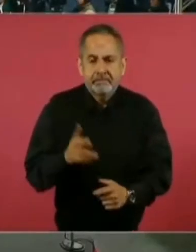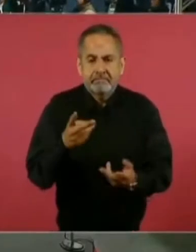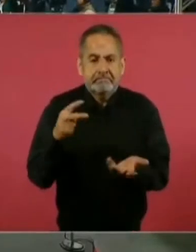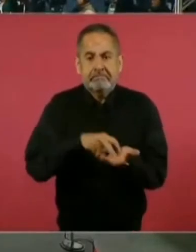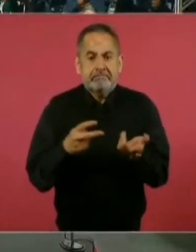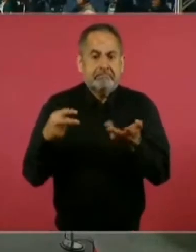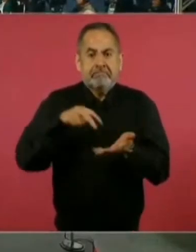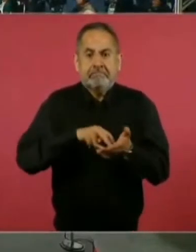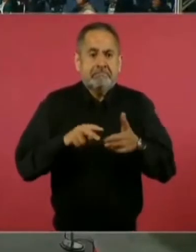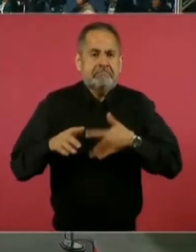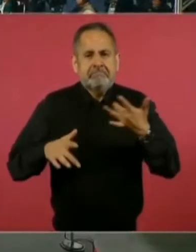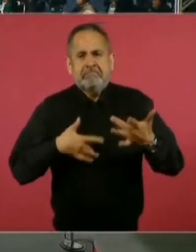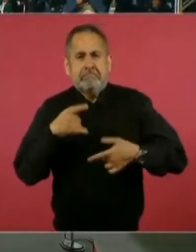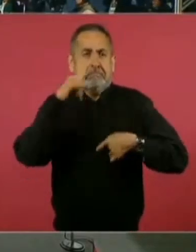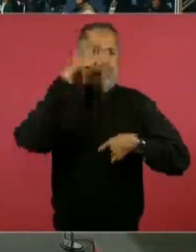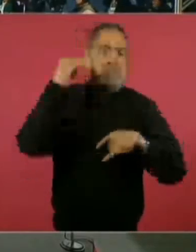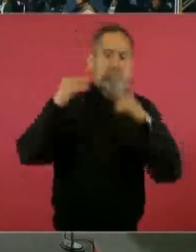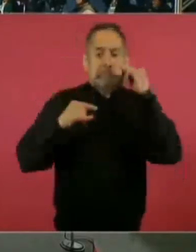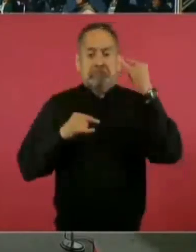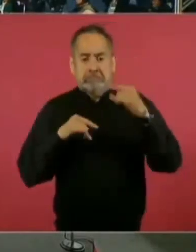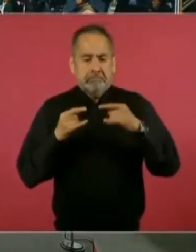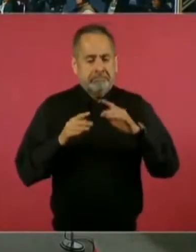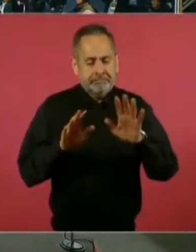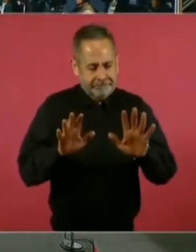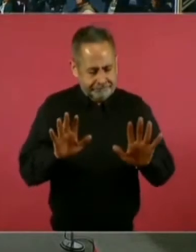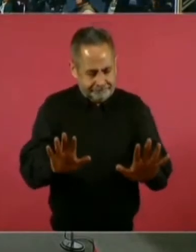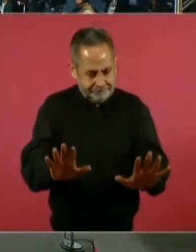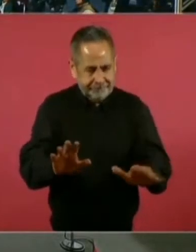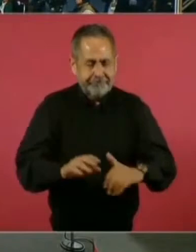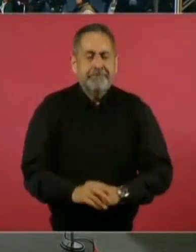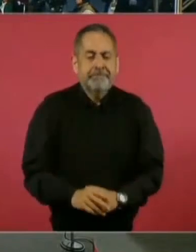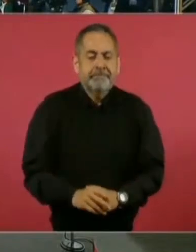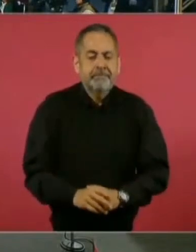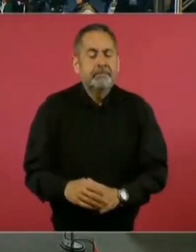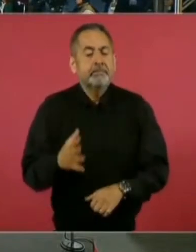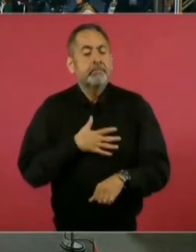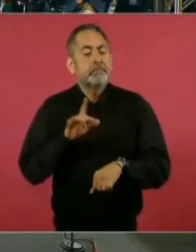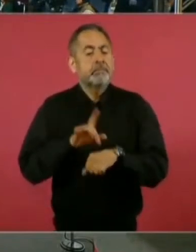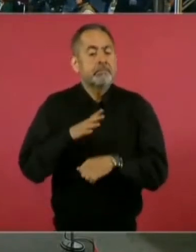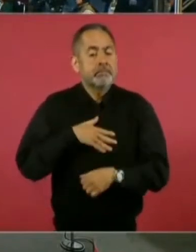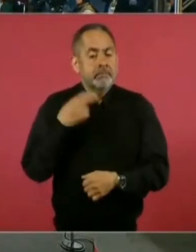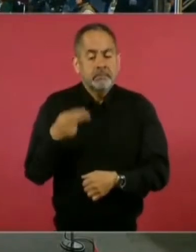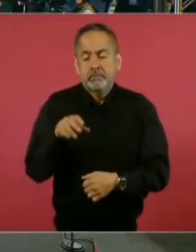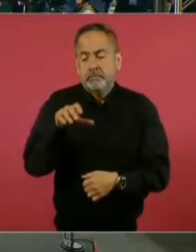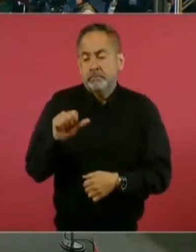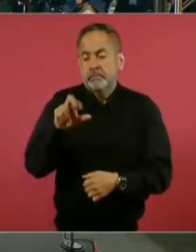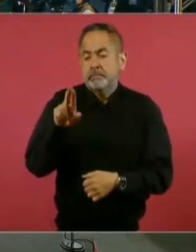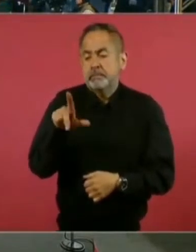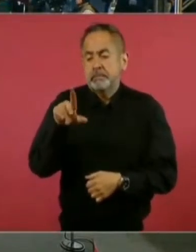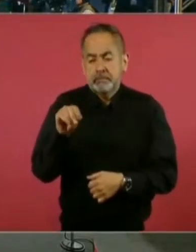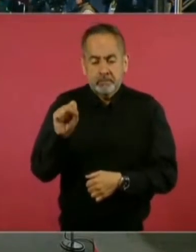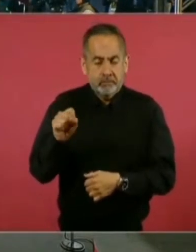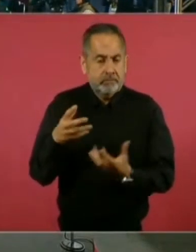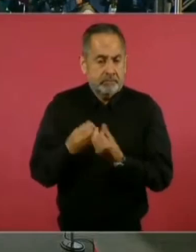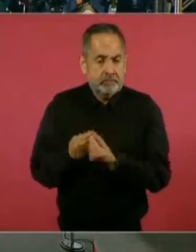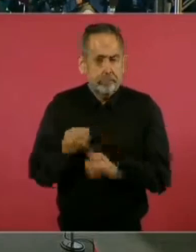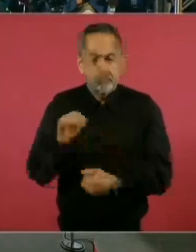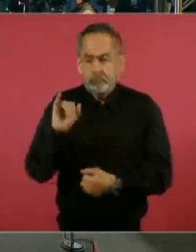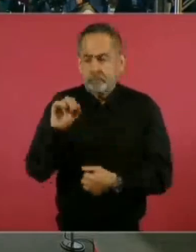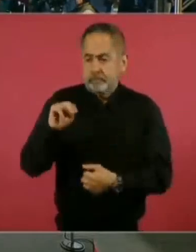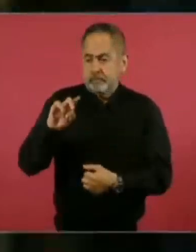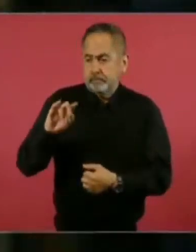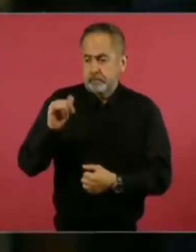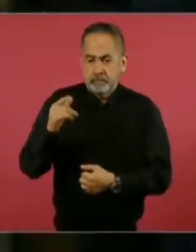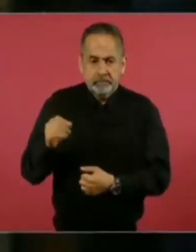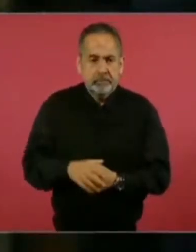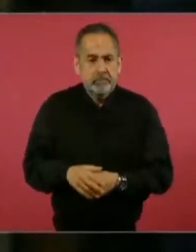motines emocionales. Buen día, presidente. Carlos Montesinos, de Reporte Índigo. En el marco ya de los 10